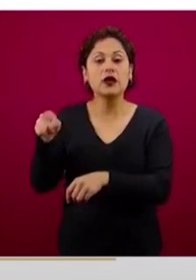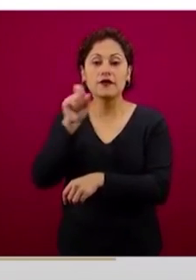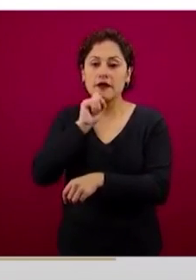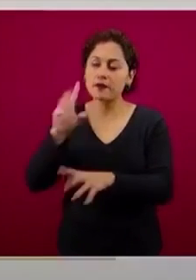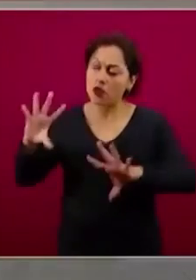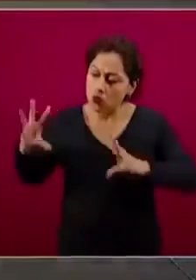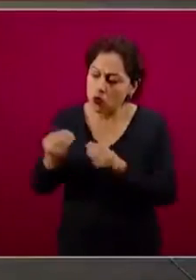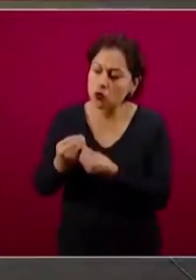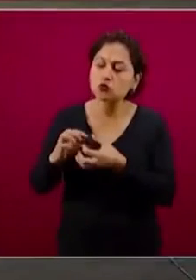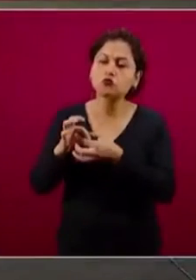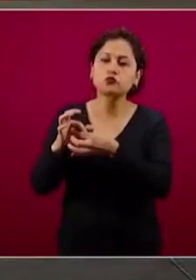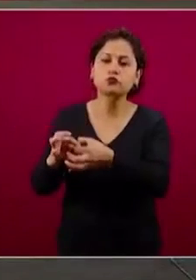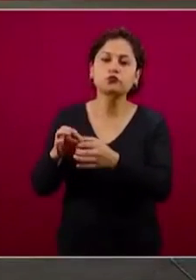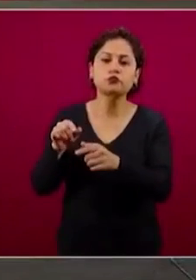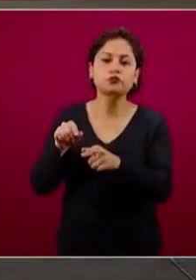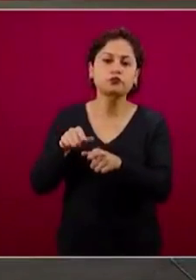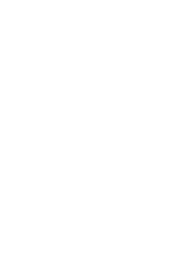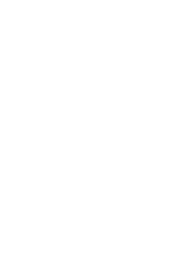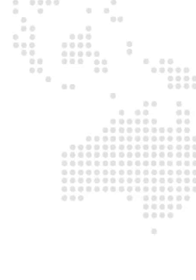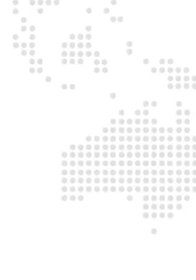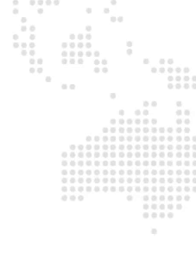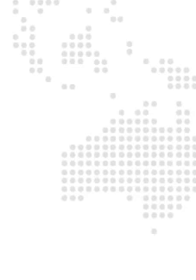muchas gracias buenas tardes